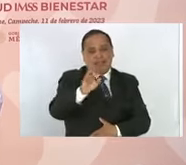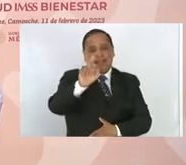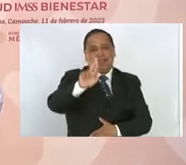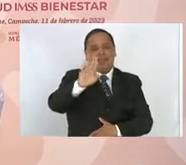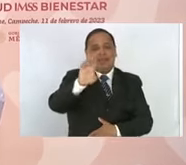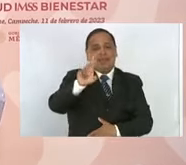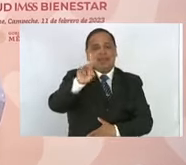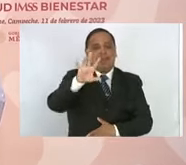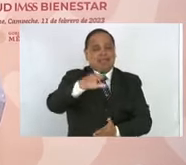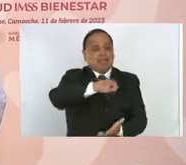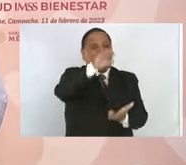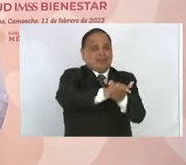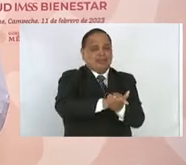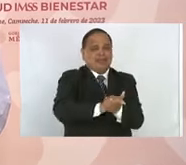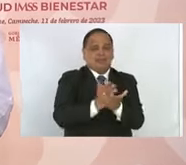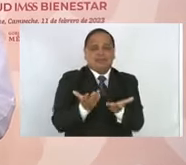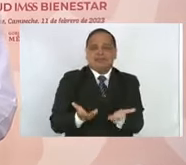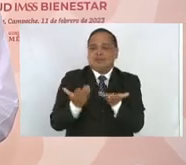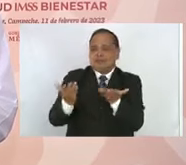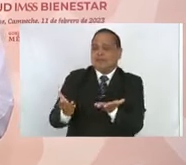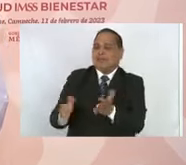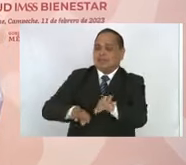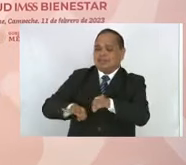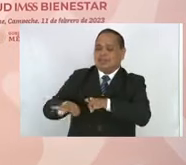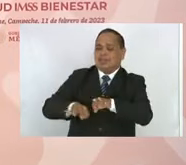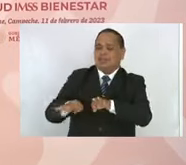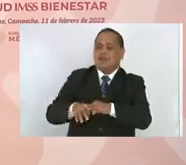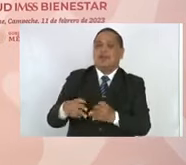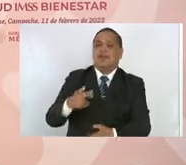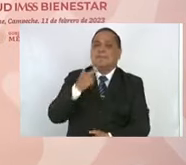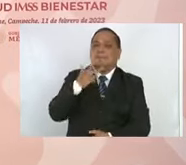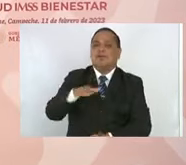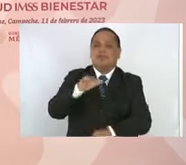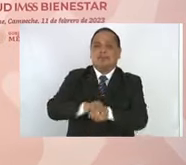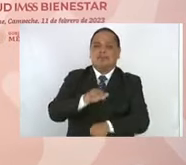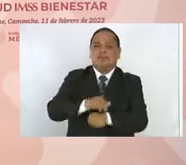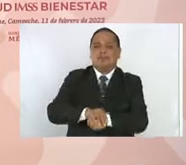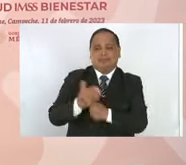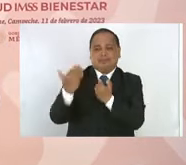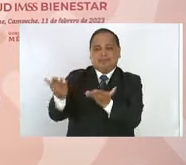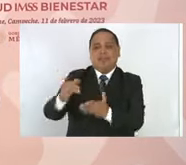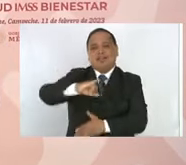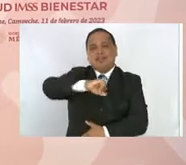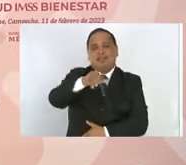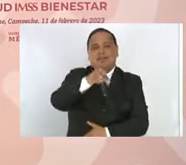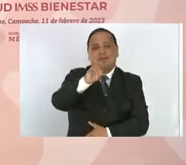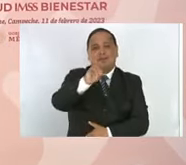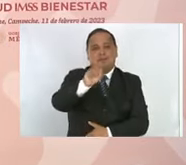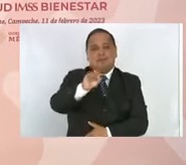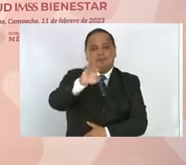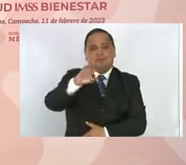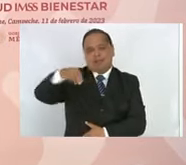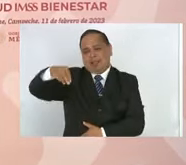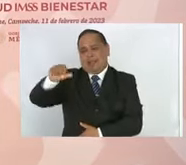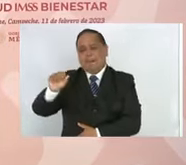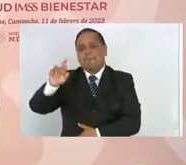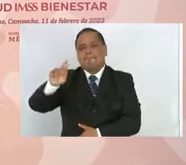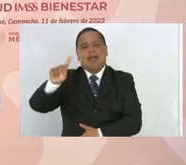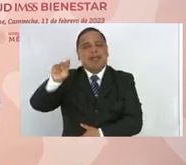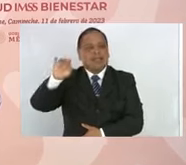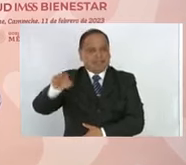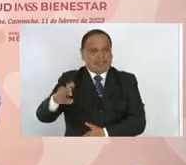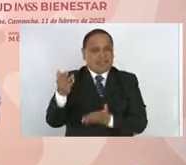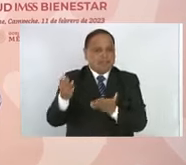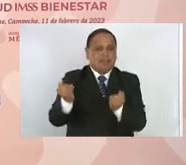familia, trabajo y algunos de sus mejores amigos, José Martí. Julio Antonio Mella hizo parte de su obra política